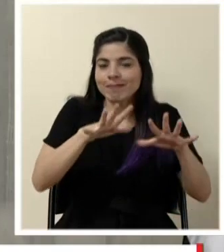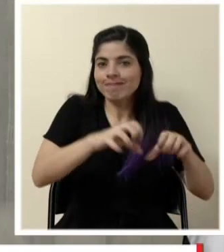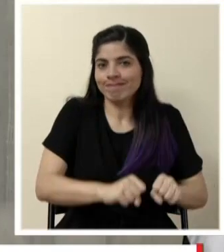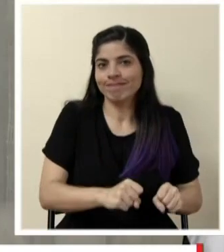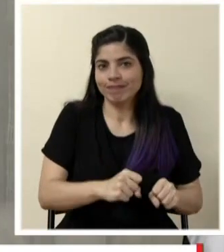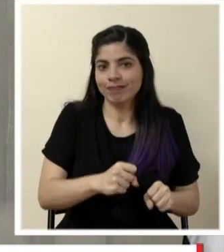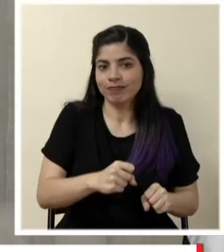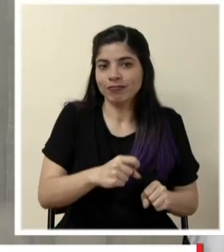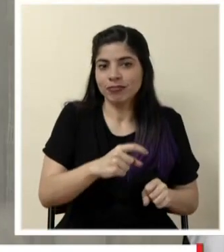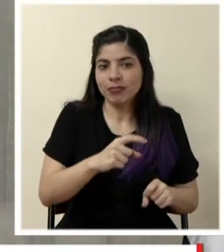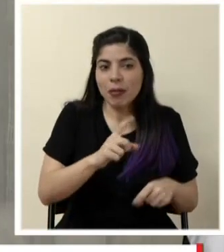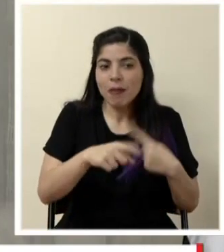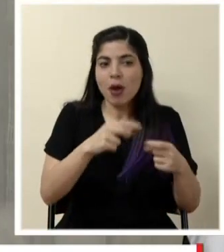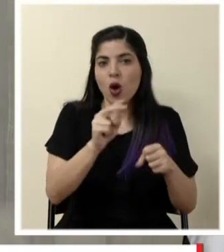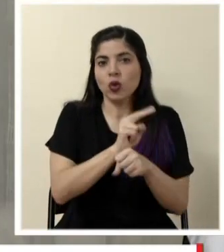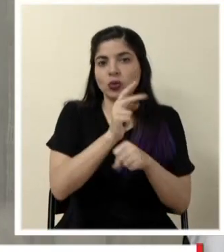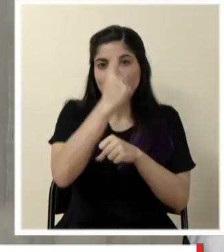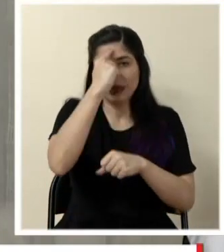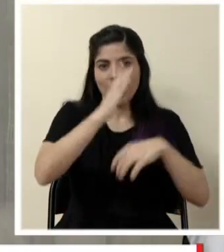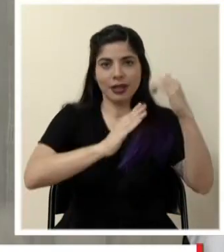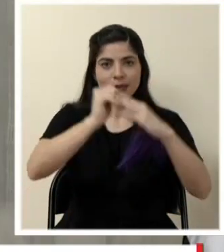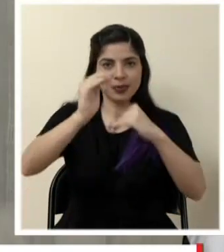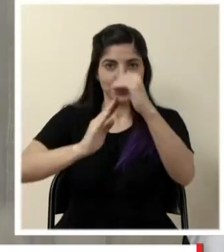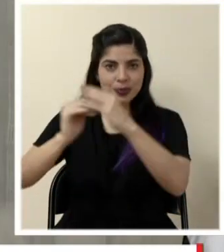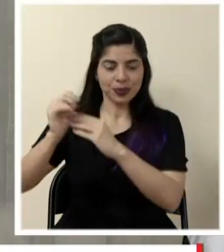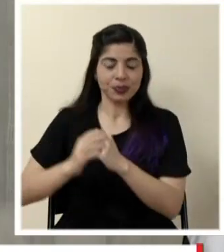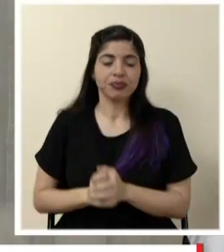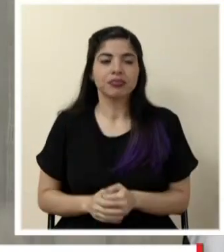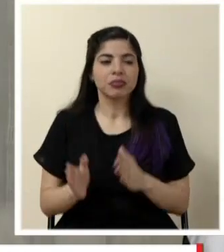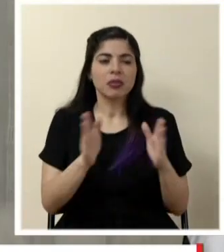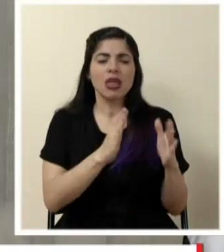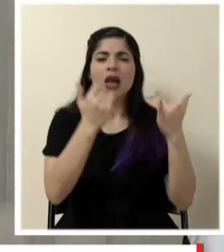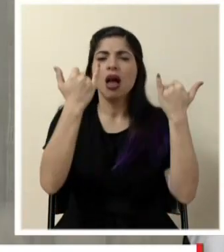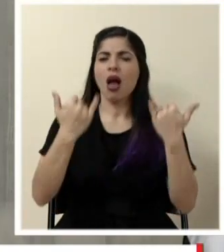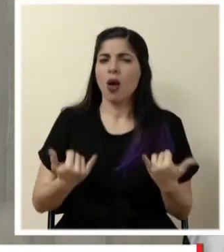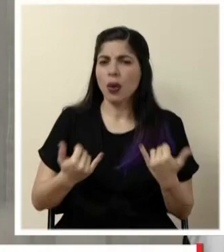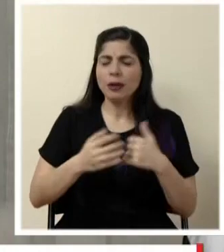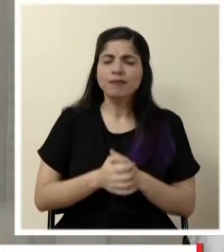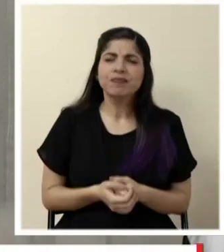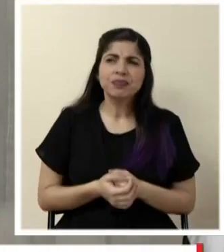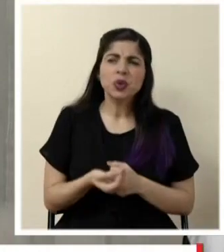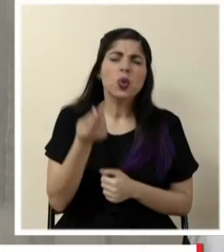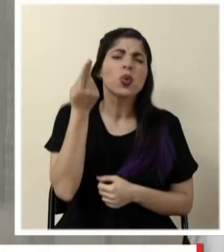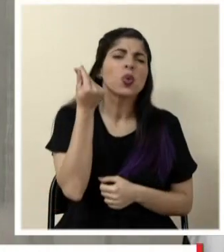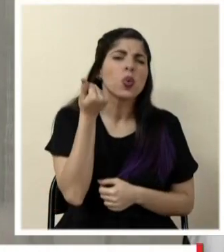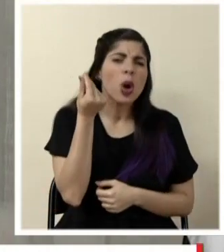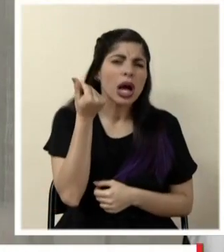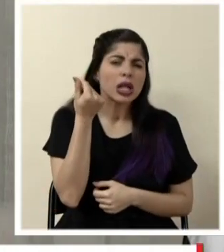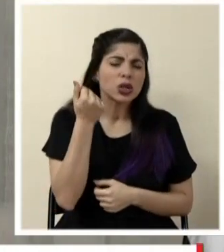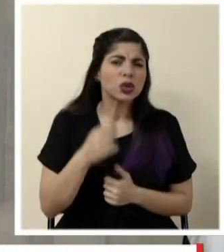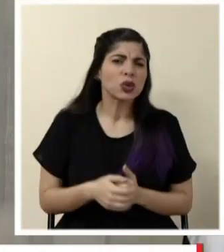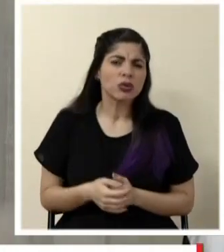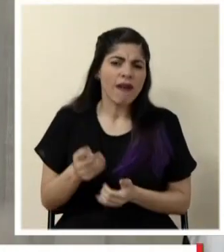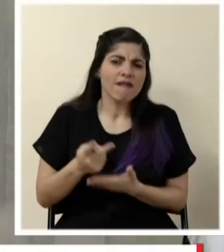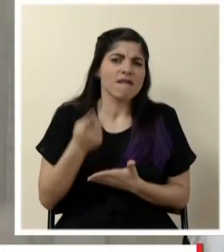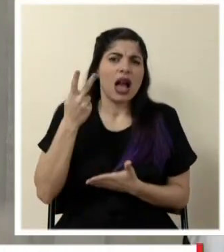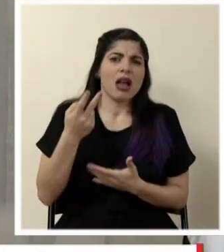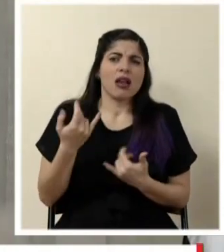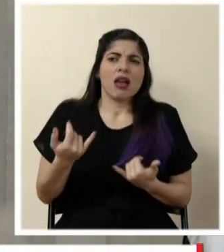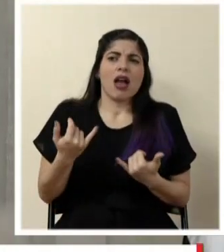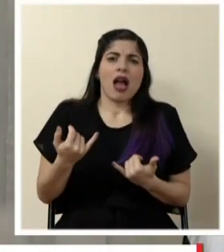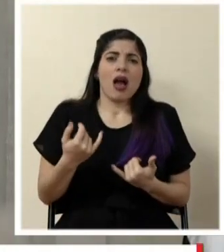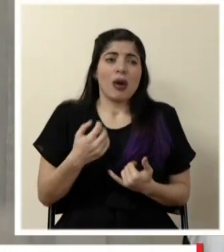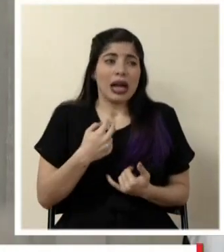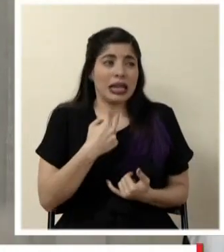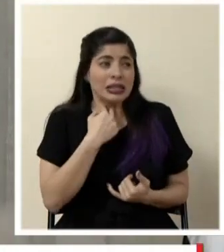para obras de infraestructura. Ahora, ¿cuánto va a costar esta crisis a